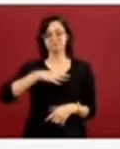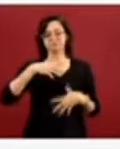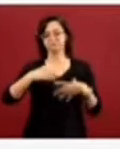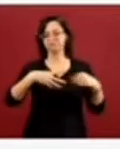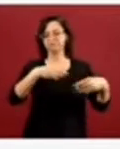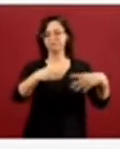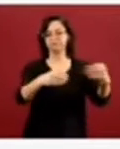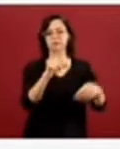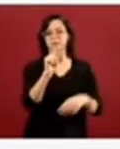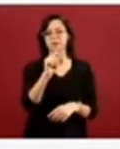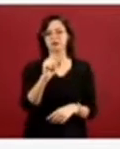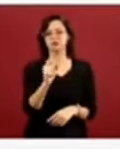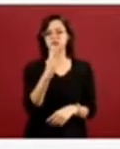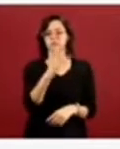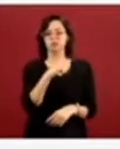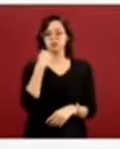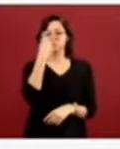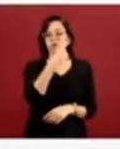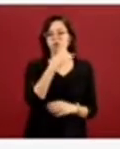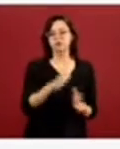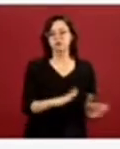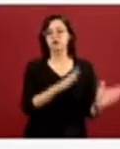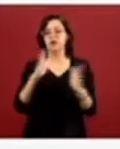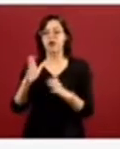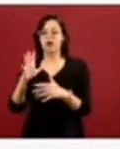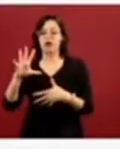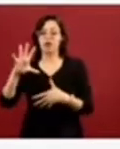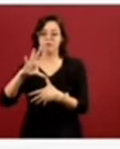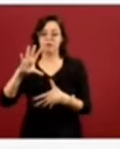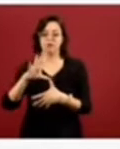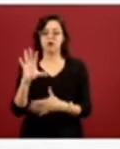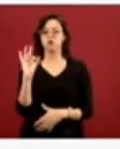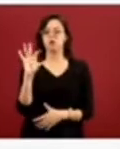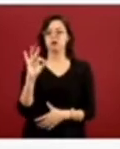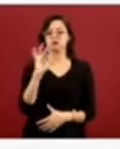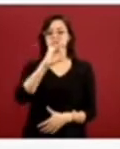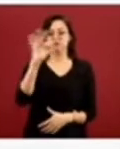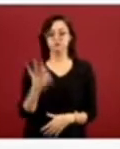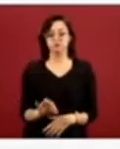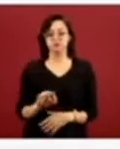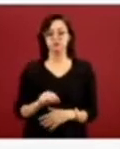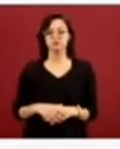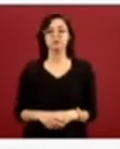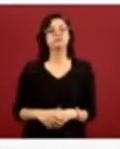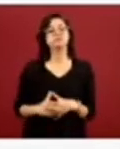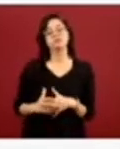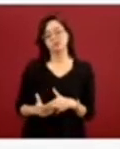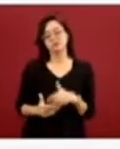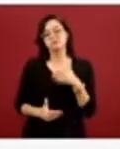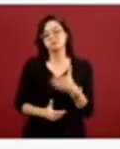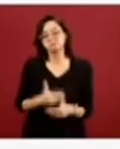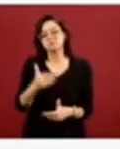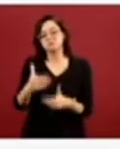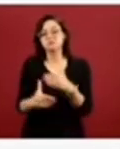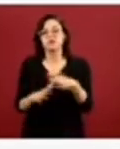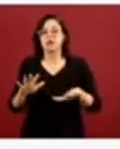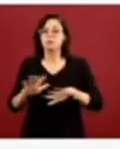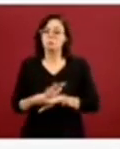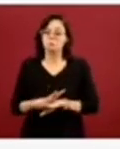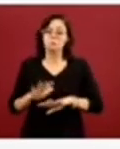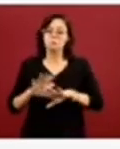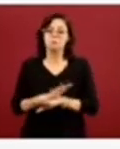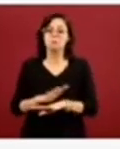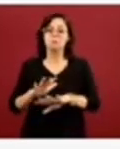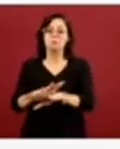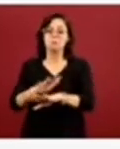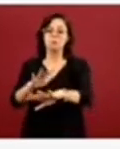últimas 24 horas, mientras que la región de América es 40%. Estos números van a ir cambiando progresivamente,